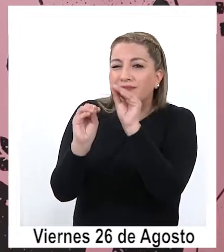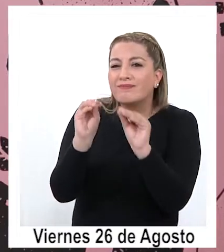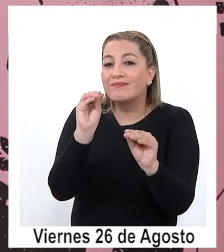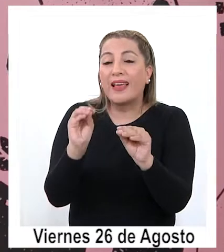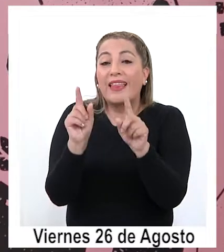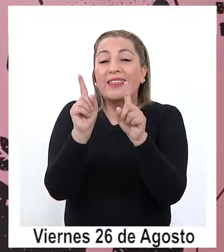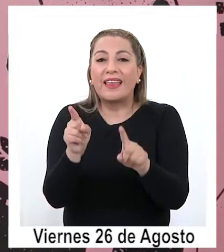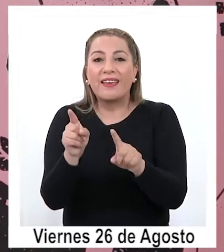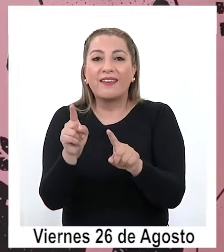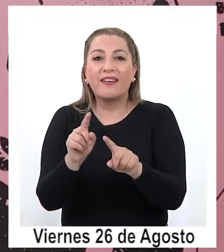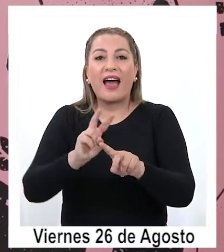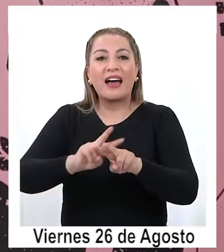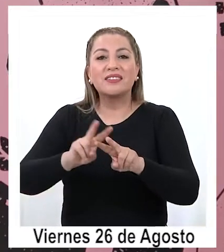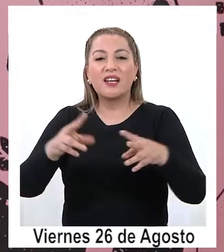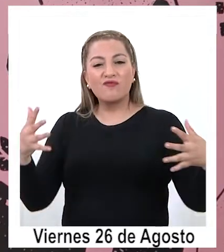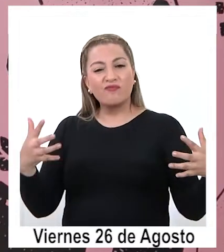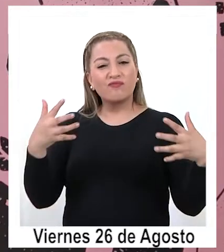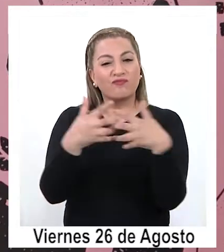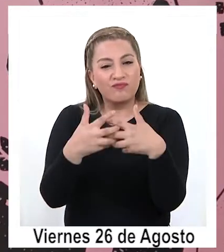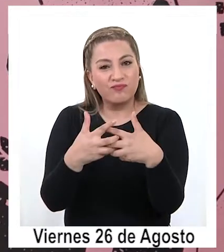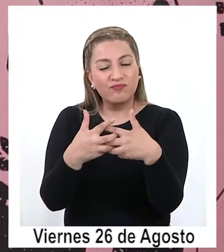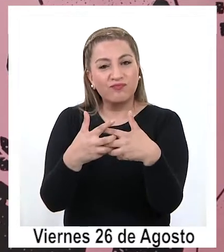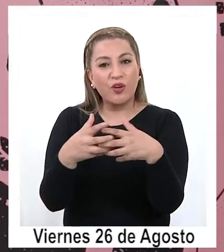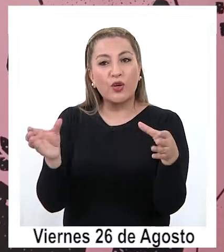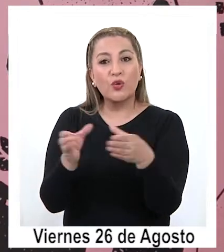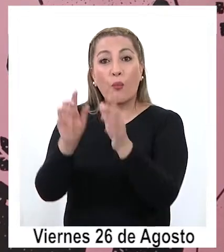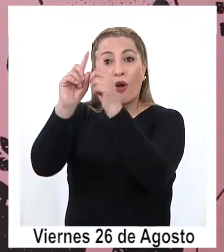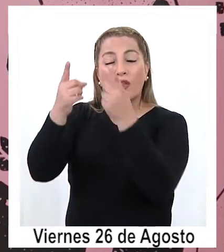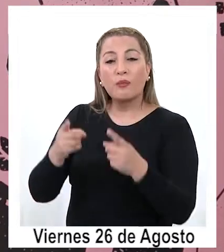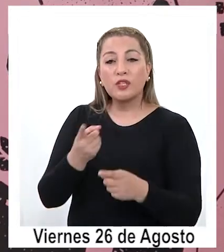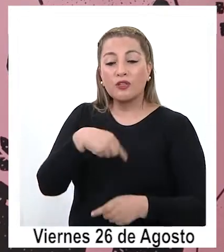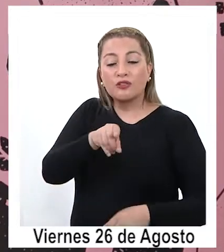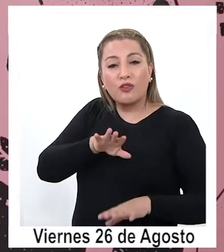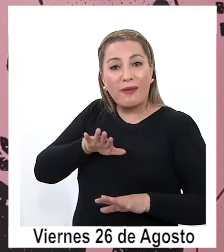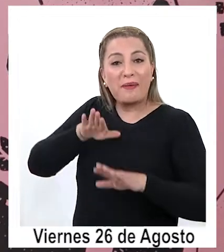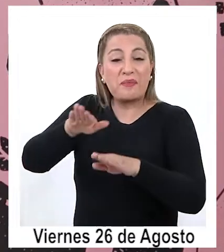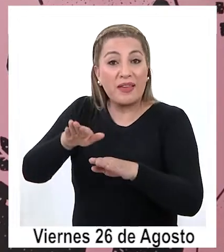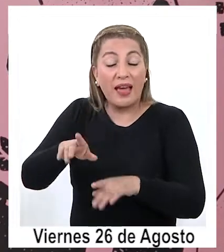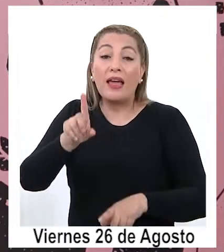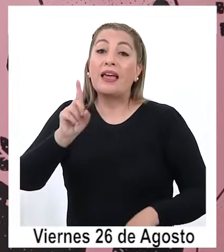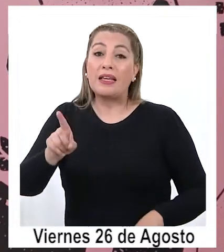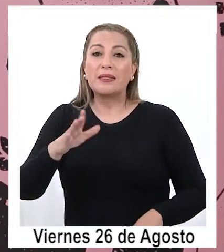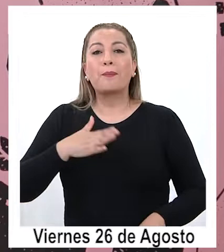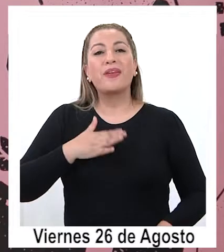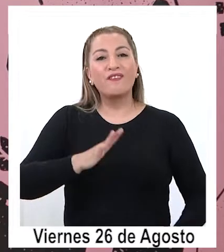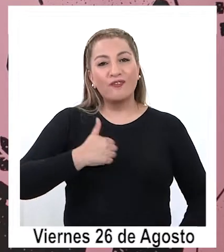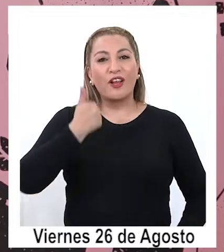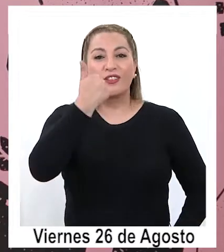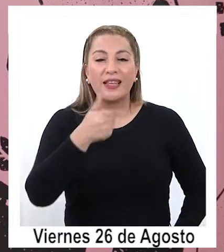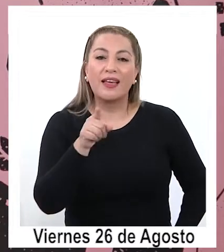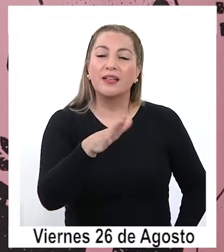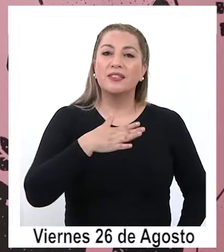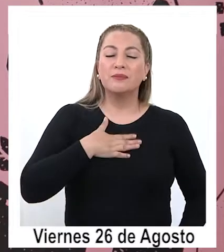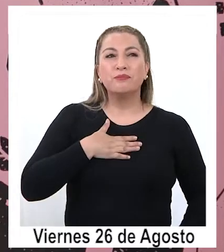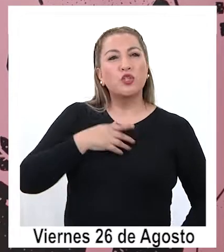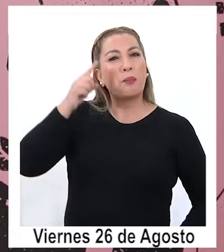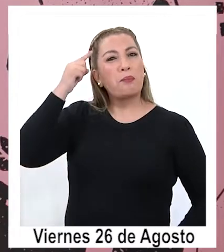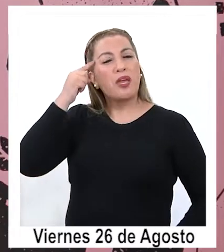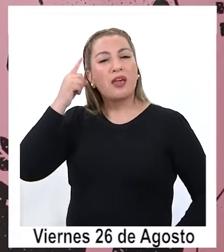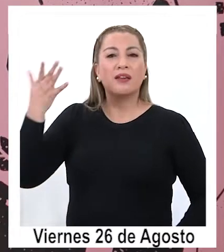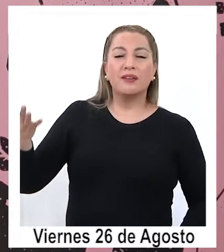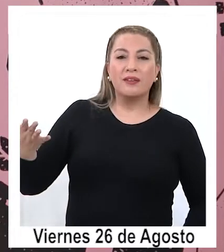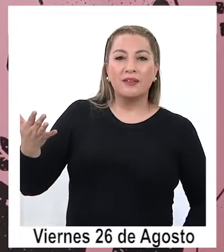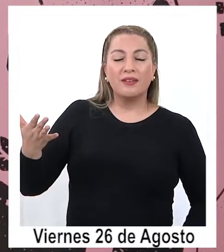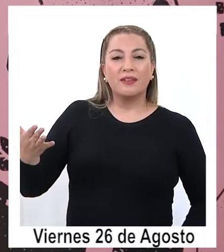tenemos que hacer calzar con las particularidades de esta orquesta para poder apoyarla pero esa es nuestra voluntad a mí me parece muy